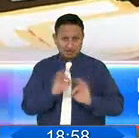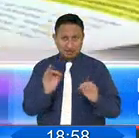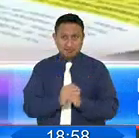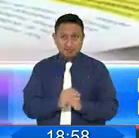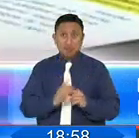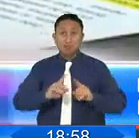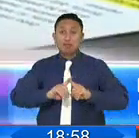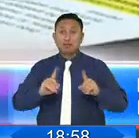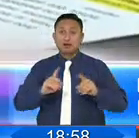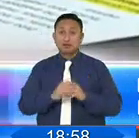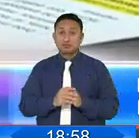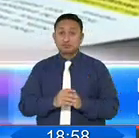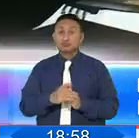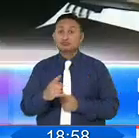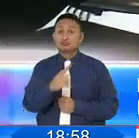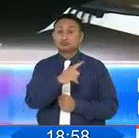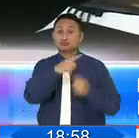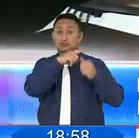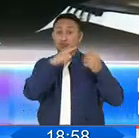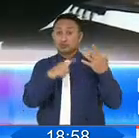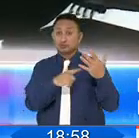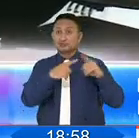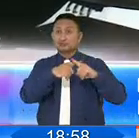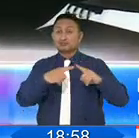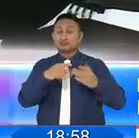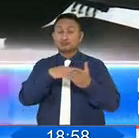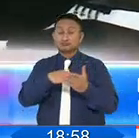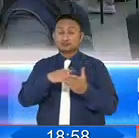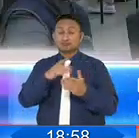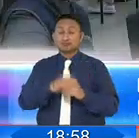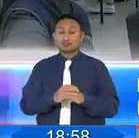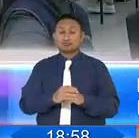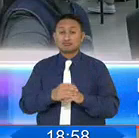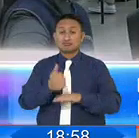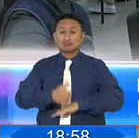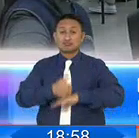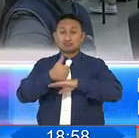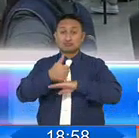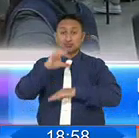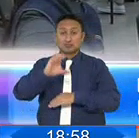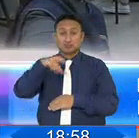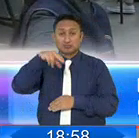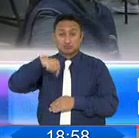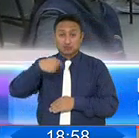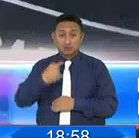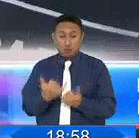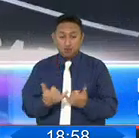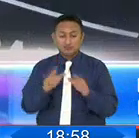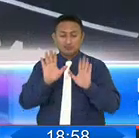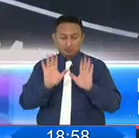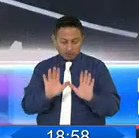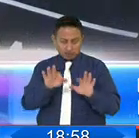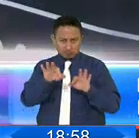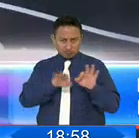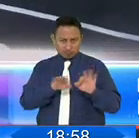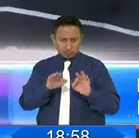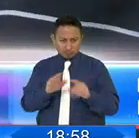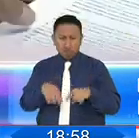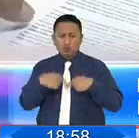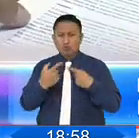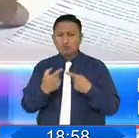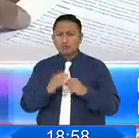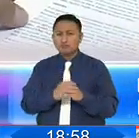Sin embargo, por estos casos, exmiembros del Tribunal Supremo Electoral consideran que es necesario aclarar cuándo aplica